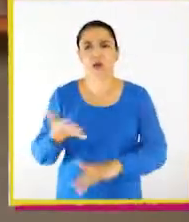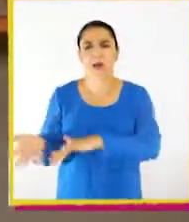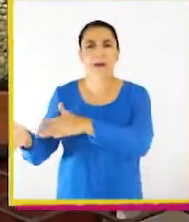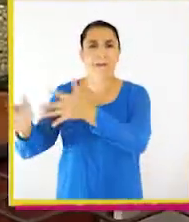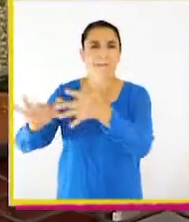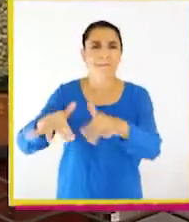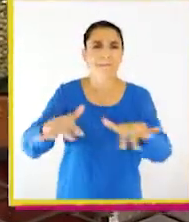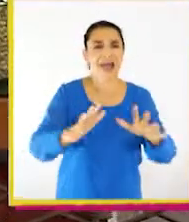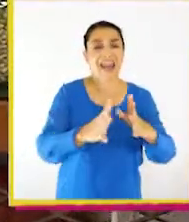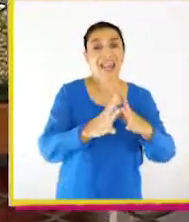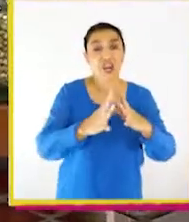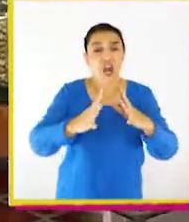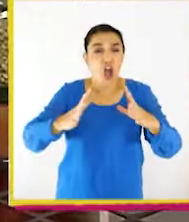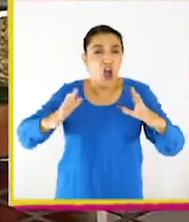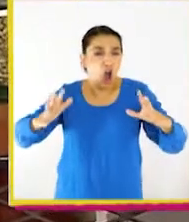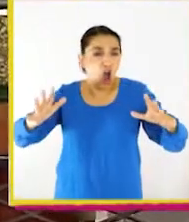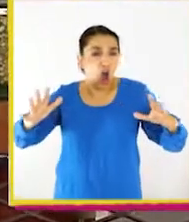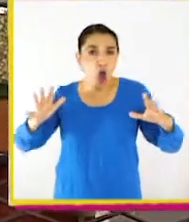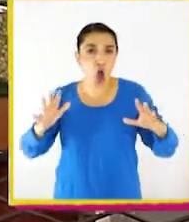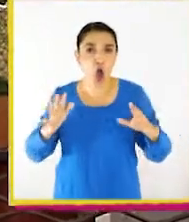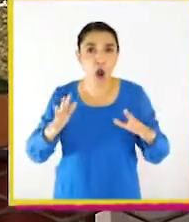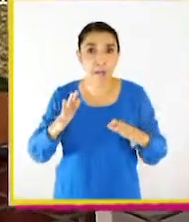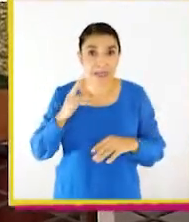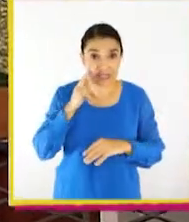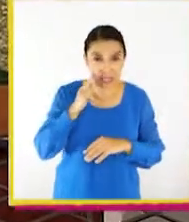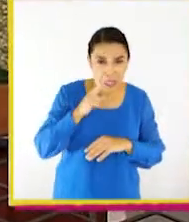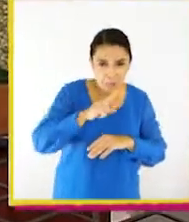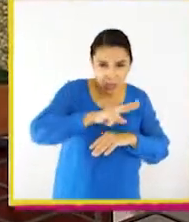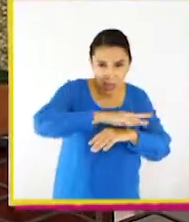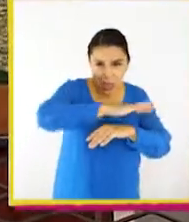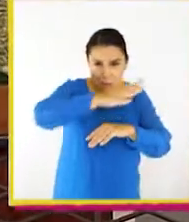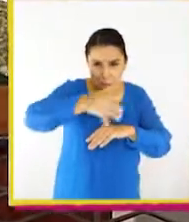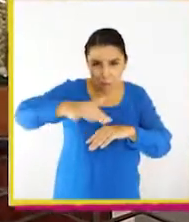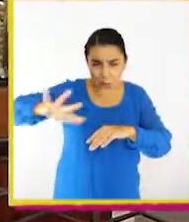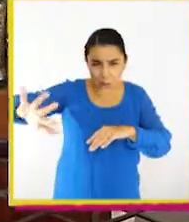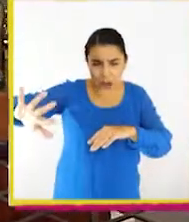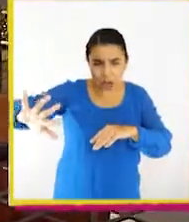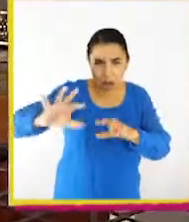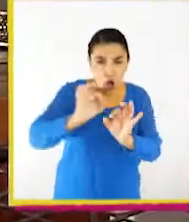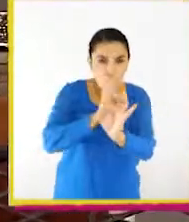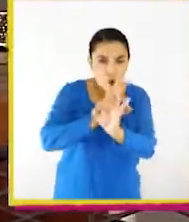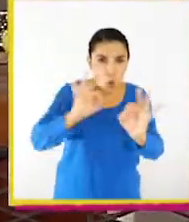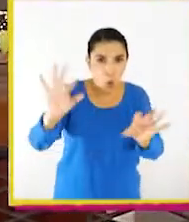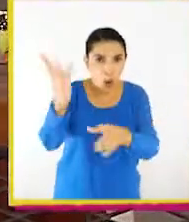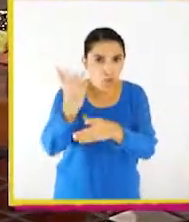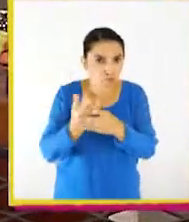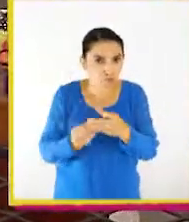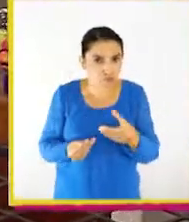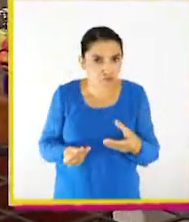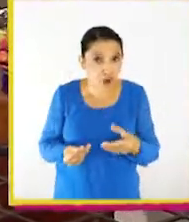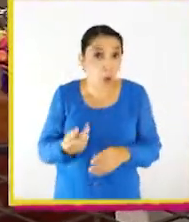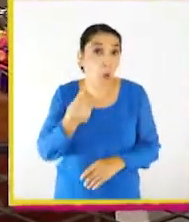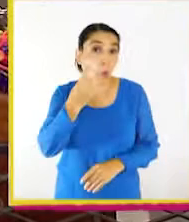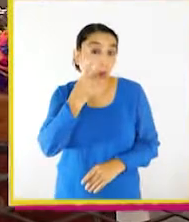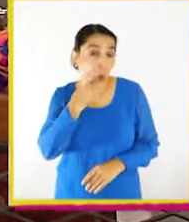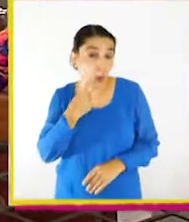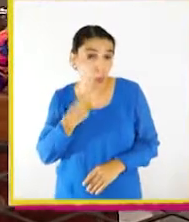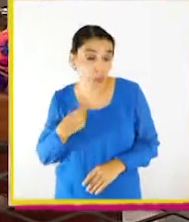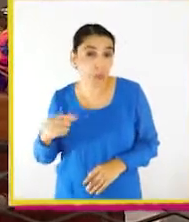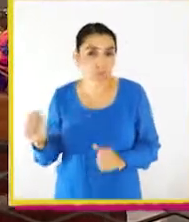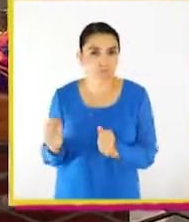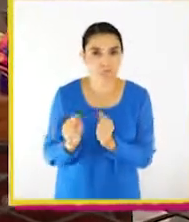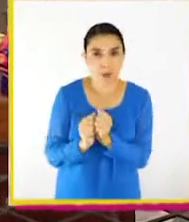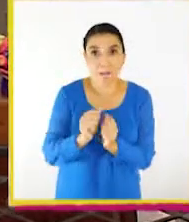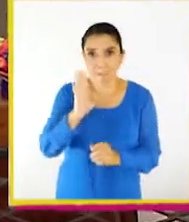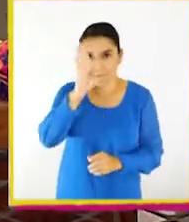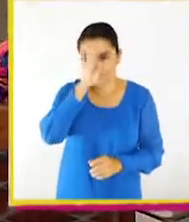El mar es enorme. Y si miras al horizonte es como si nunca se fuera a terminar. Un día estamos